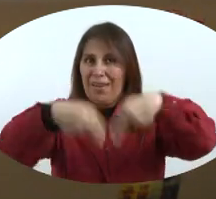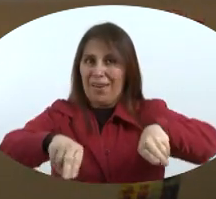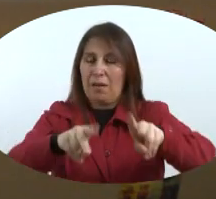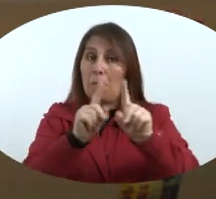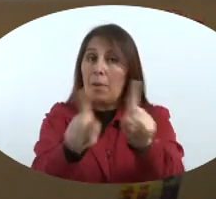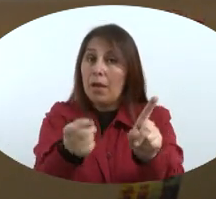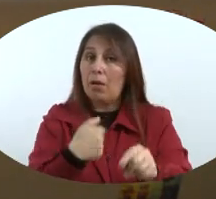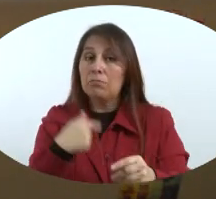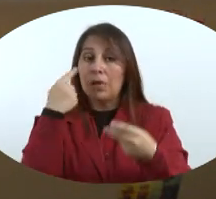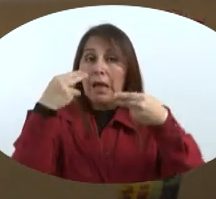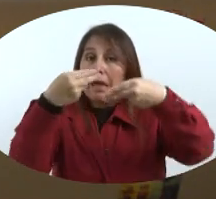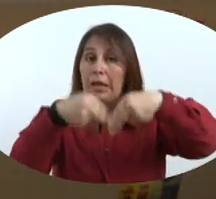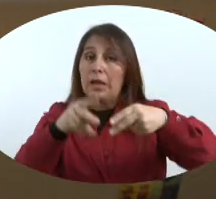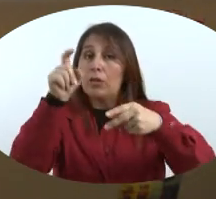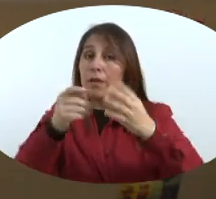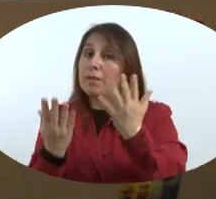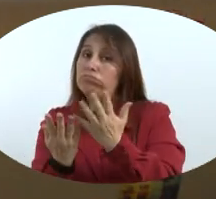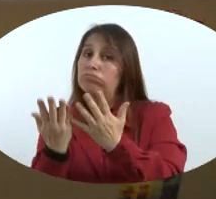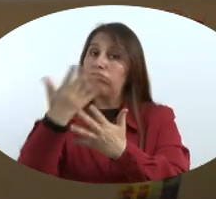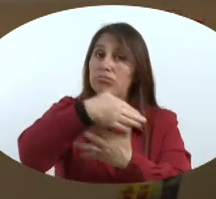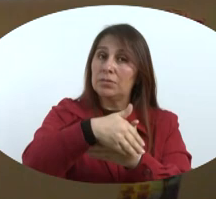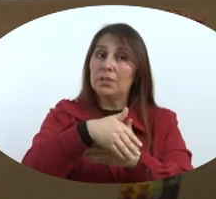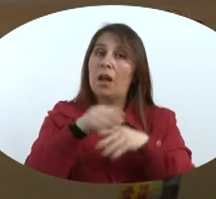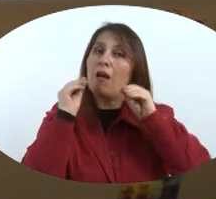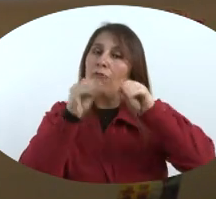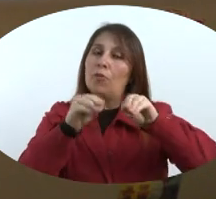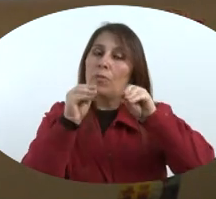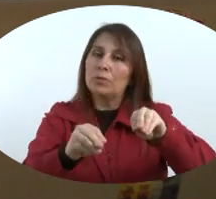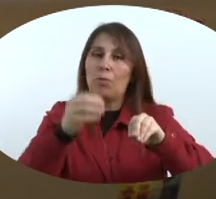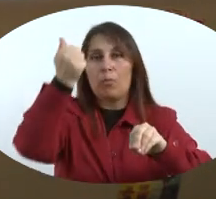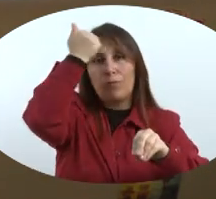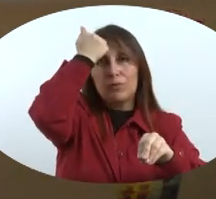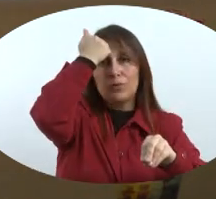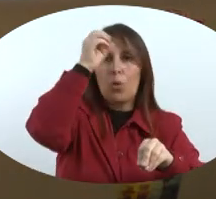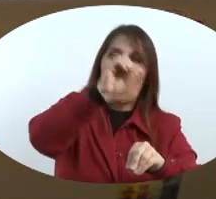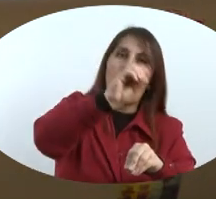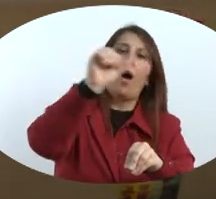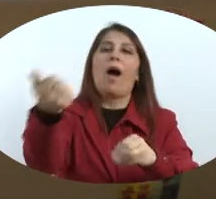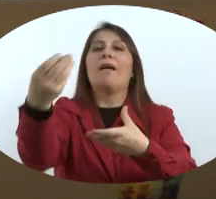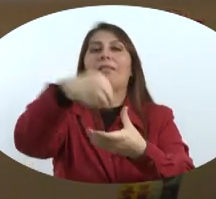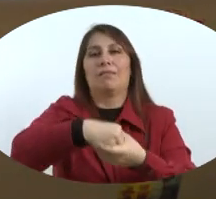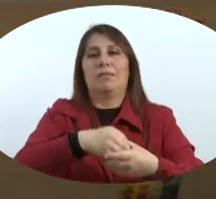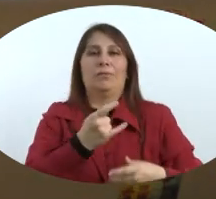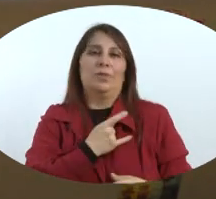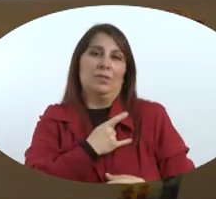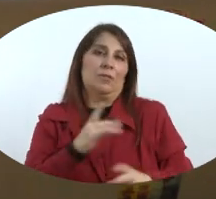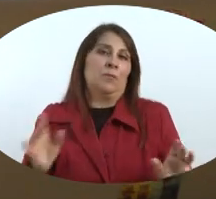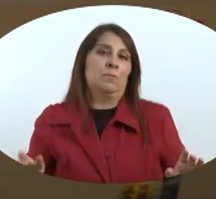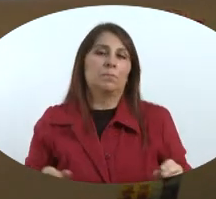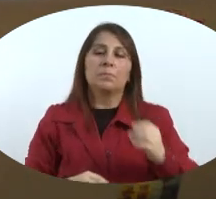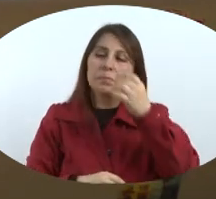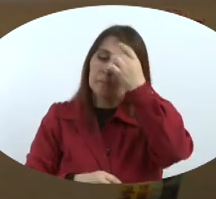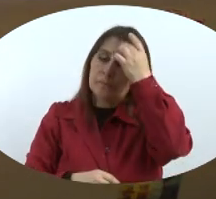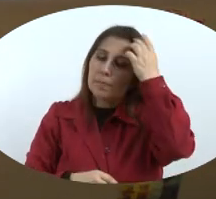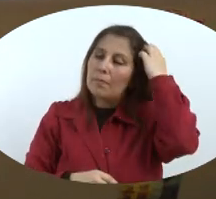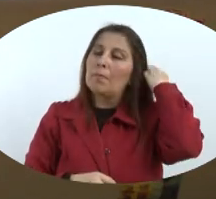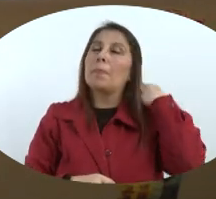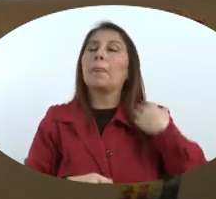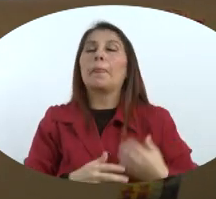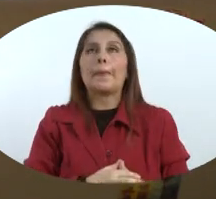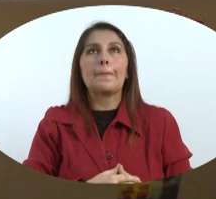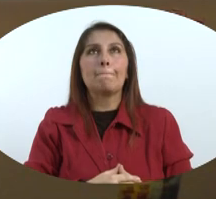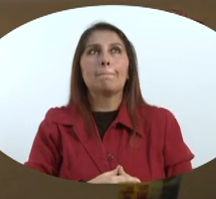género debe ir transversal a la formación de maestros y maestras en la pedagógica bueno para el tema de d